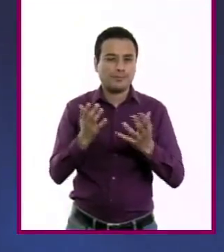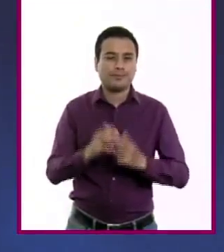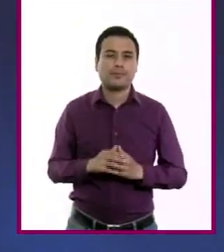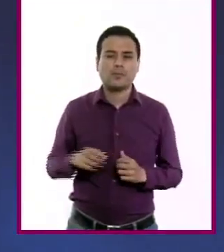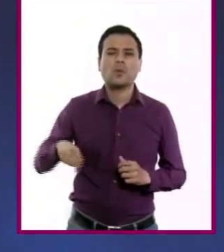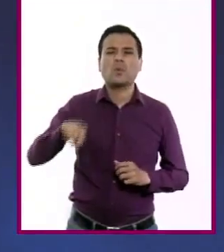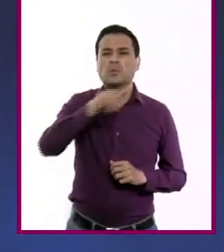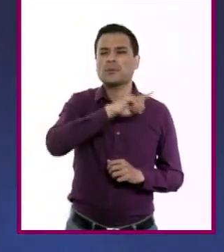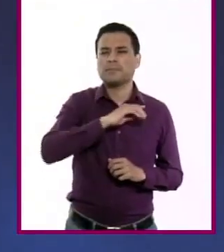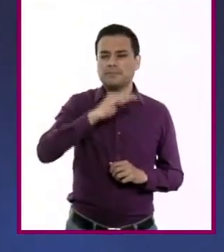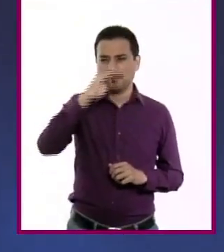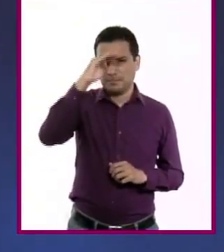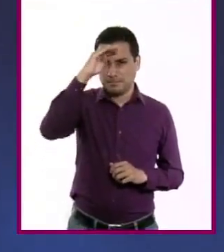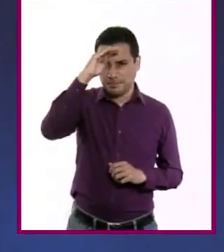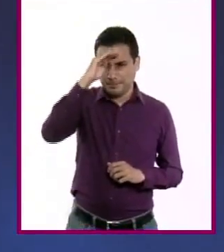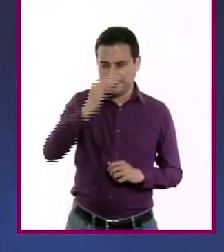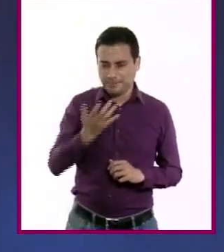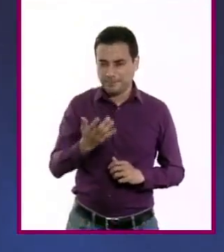creen?